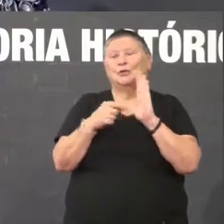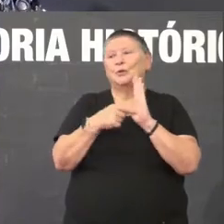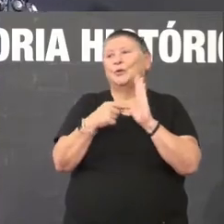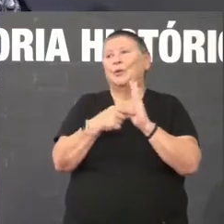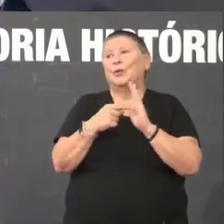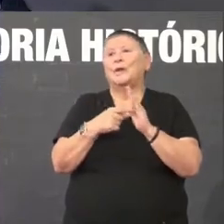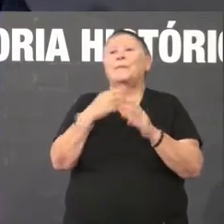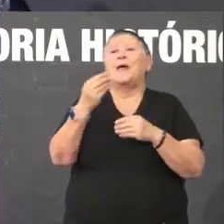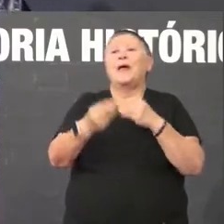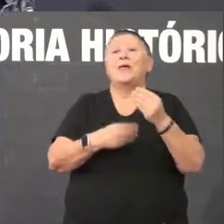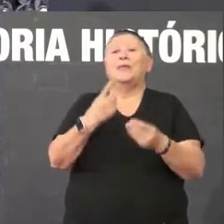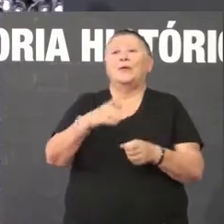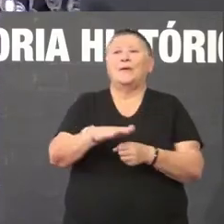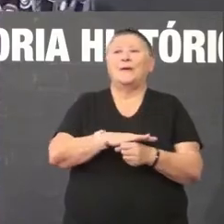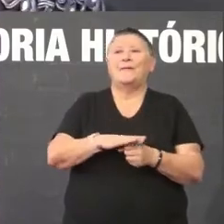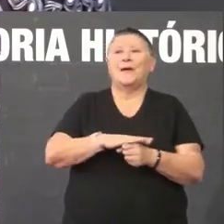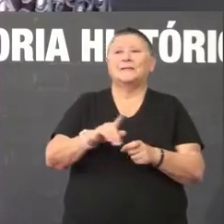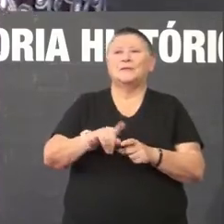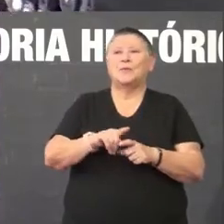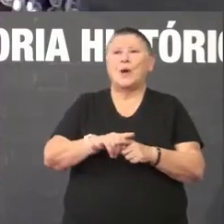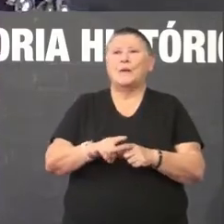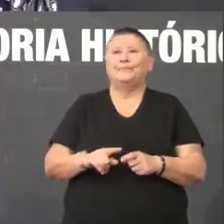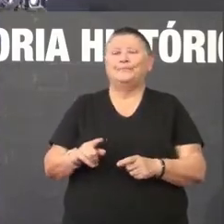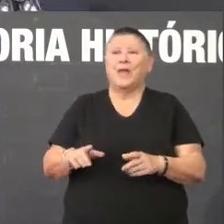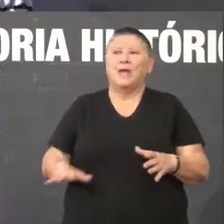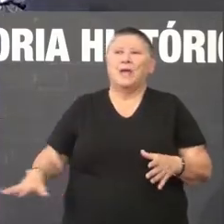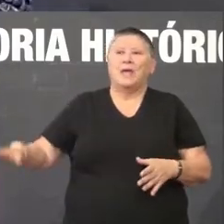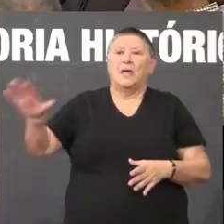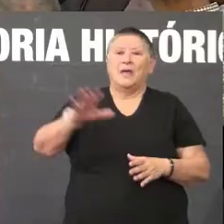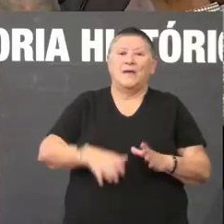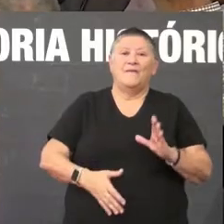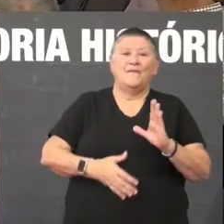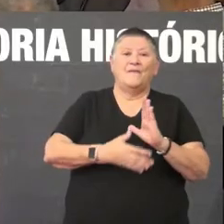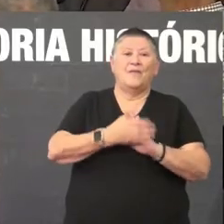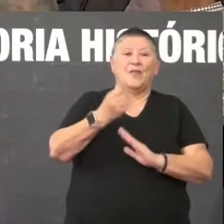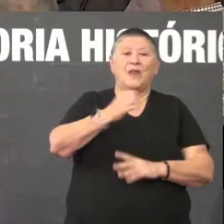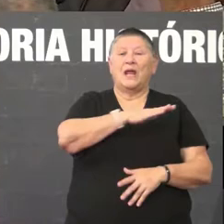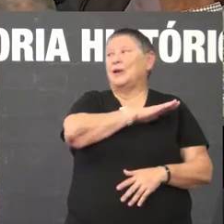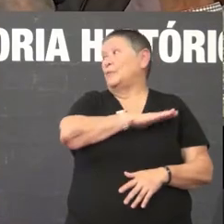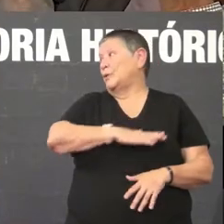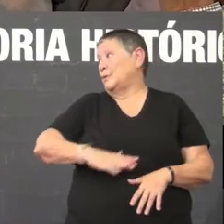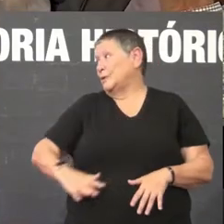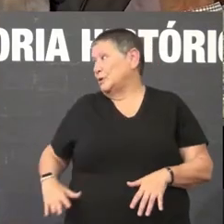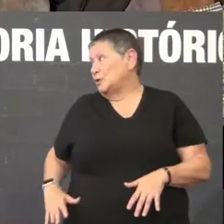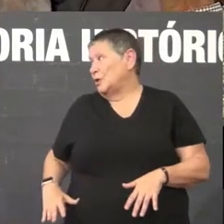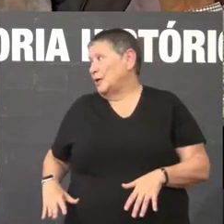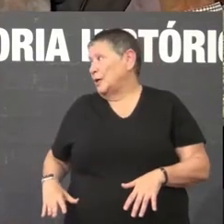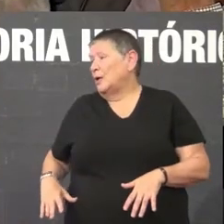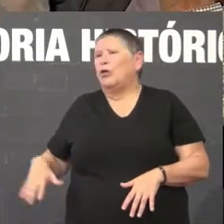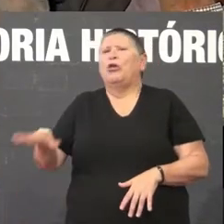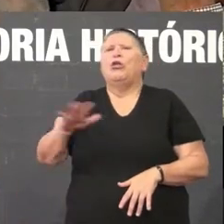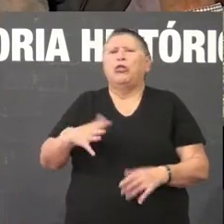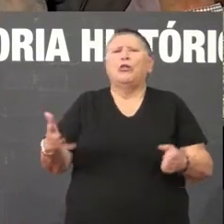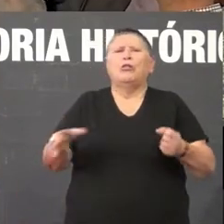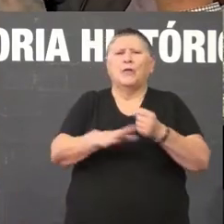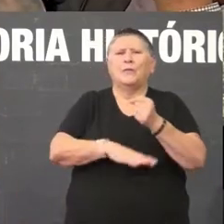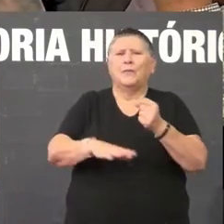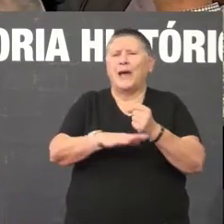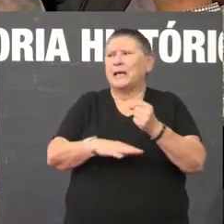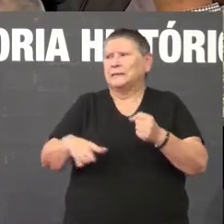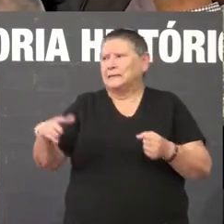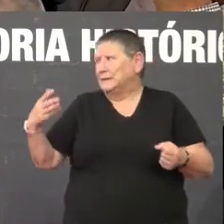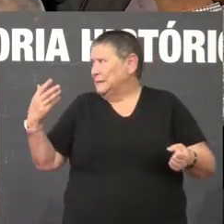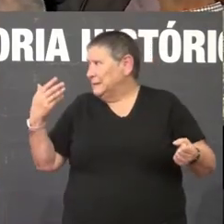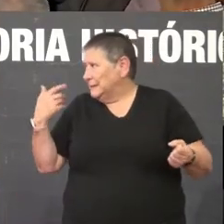goberno provisorio. E entonces, e que estuvemos falando mediodía de isto, e dicía, onde están as bases? As bases